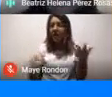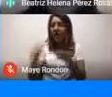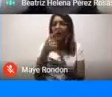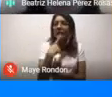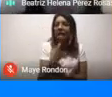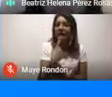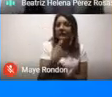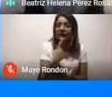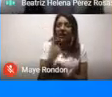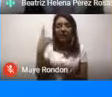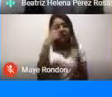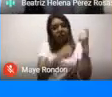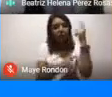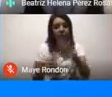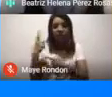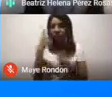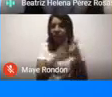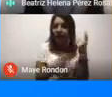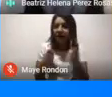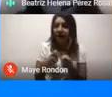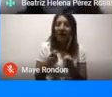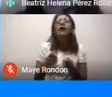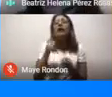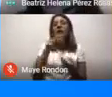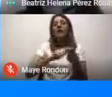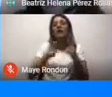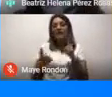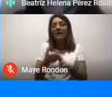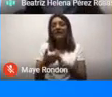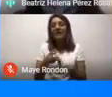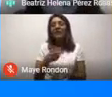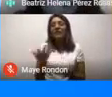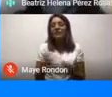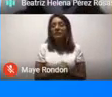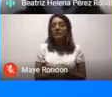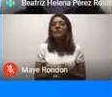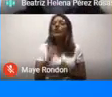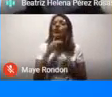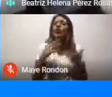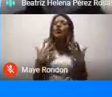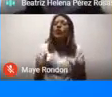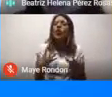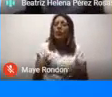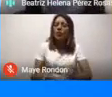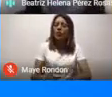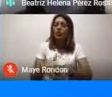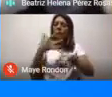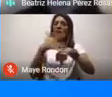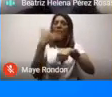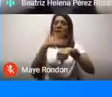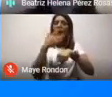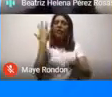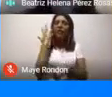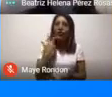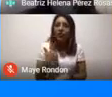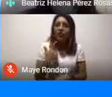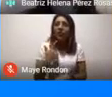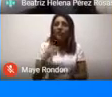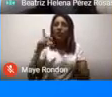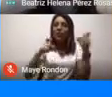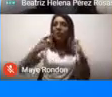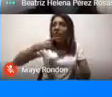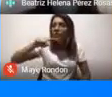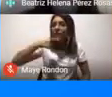buscándose y pensándose, y como lo vieron en la cátedra con William, de cómo se motivan para ser cada vez más innovadores,